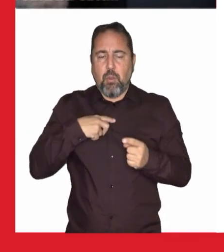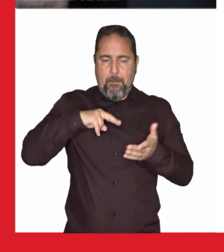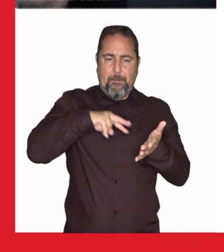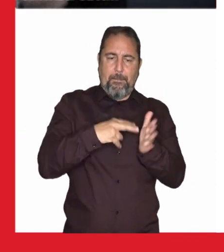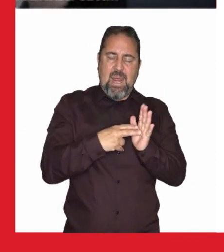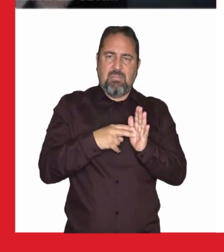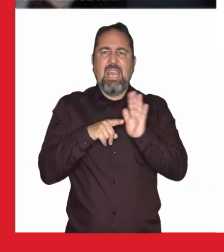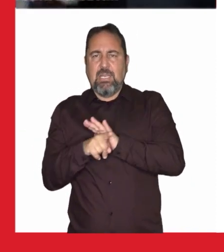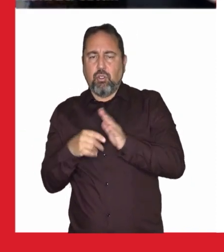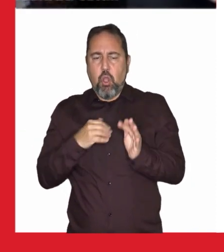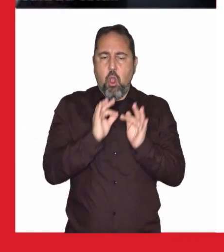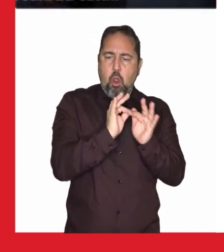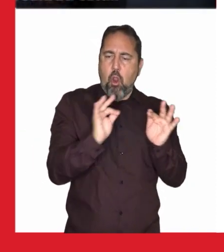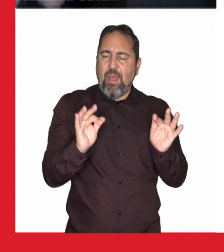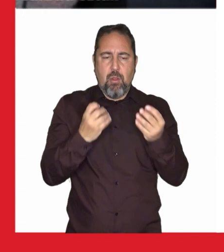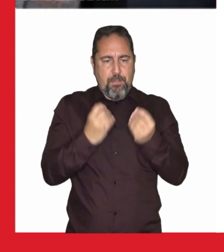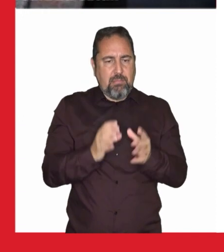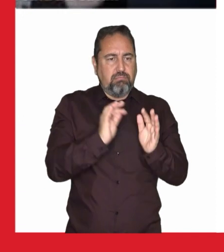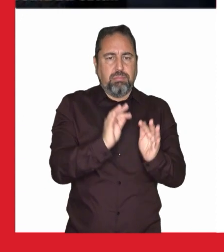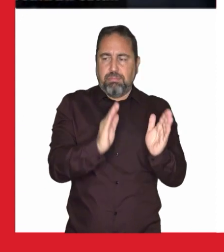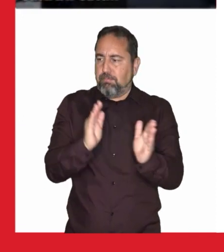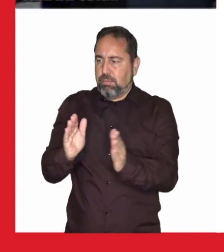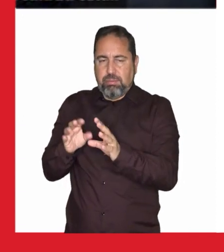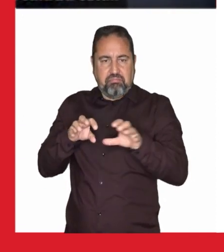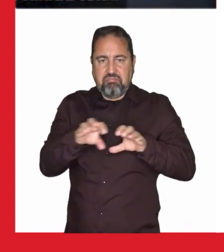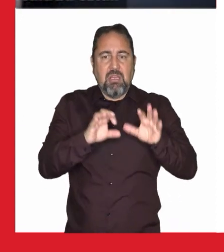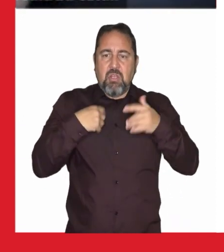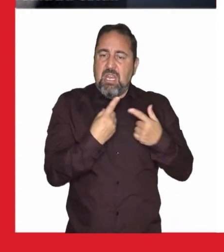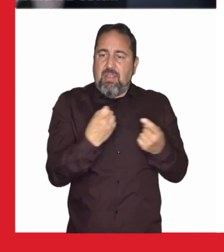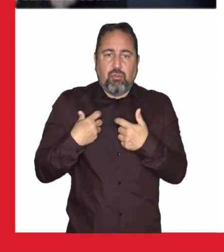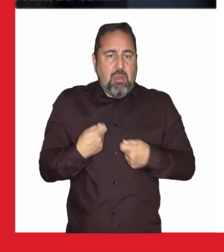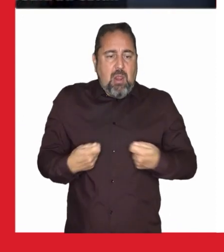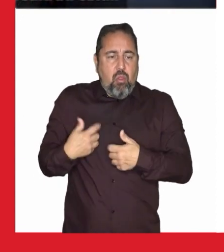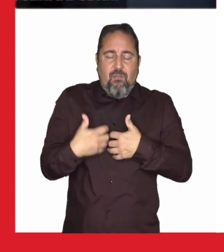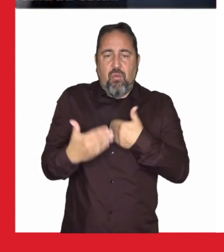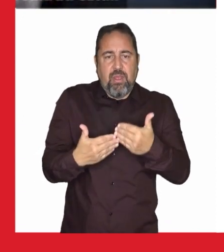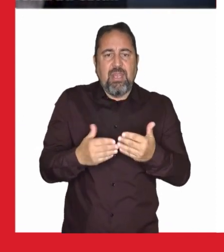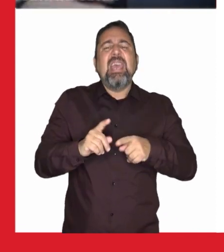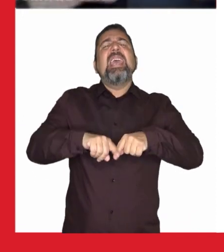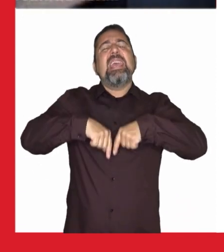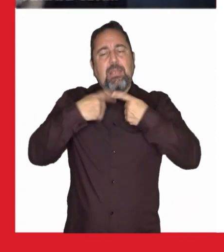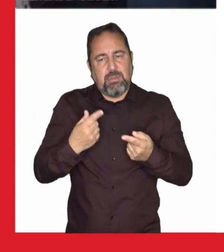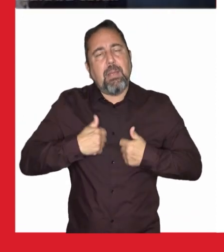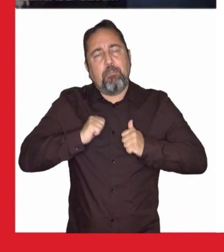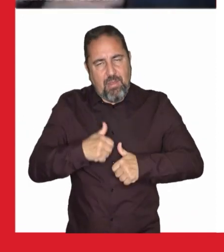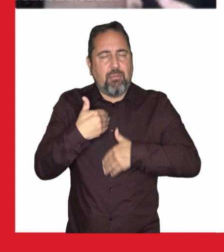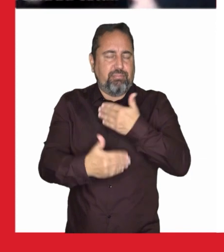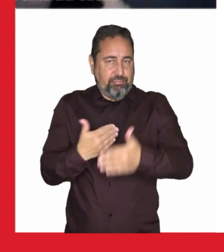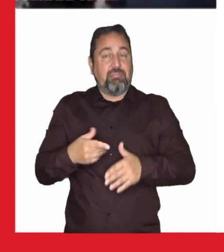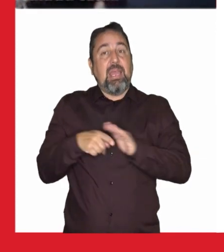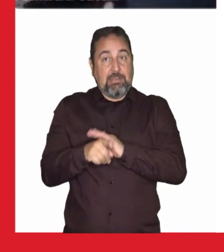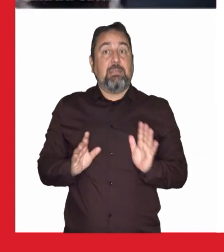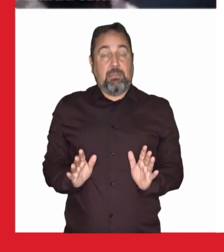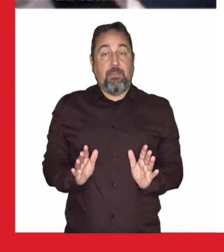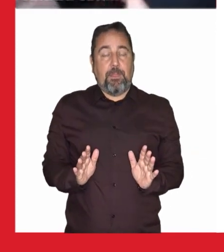se ejecuta. Es decir, primero hago un plan de gestión en el que ordeno bien todo lo que voy a necesitar para que mi negocio funcione y luego